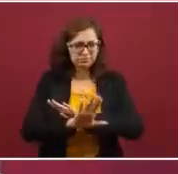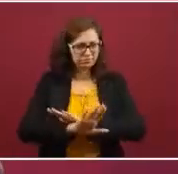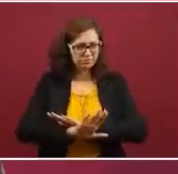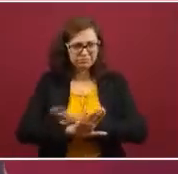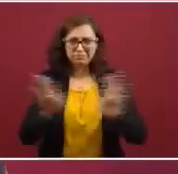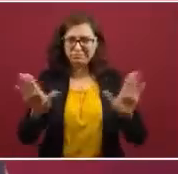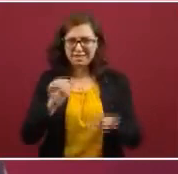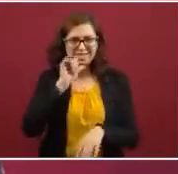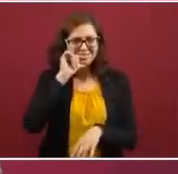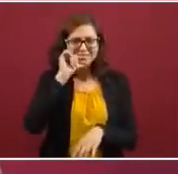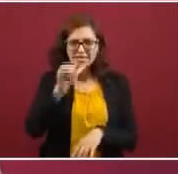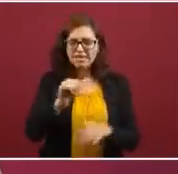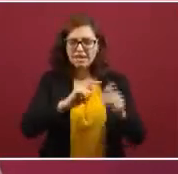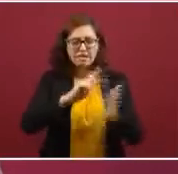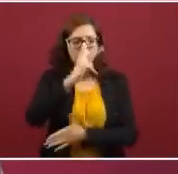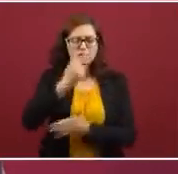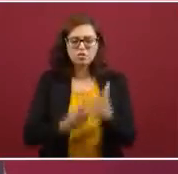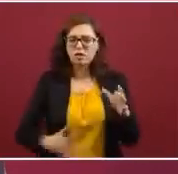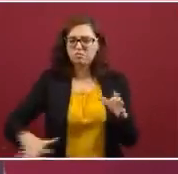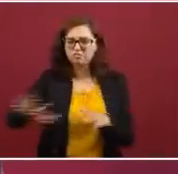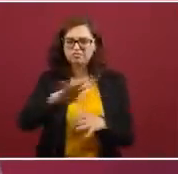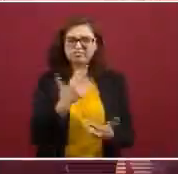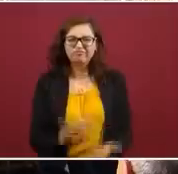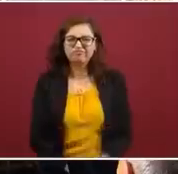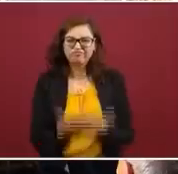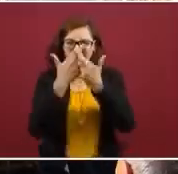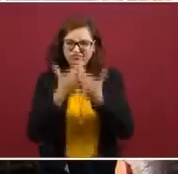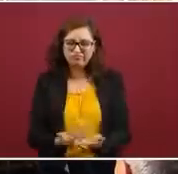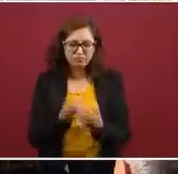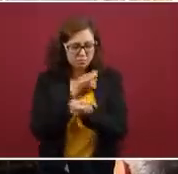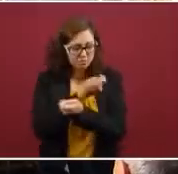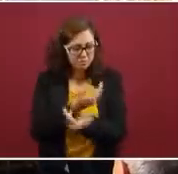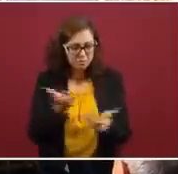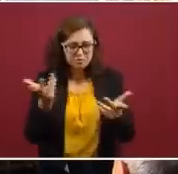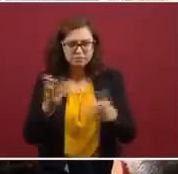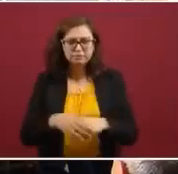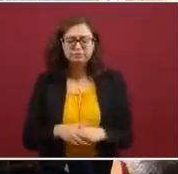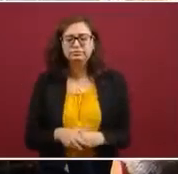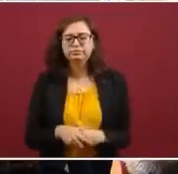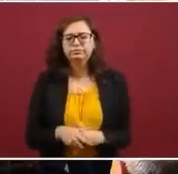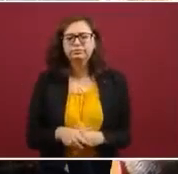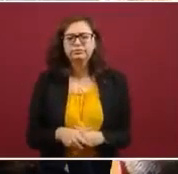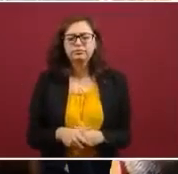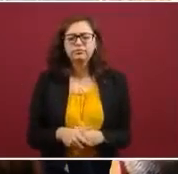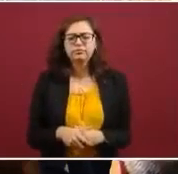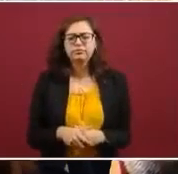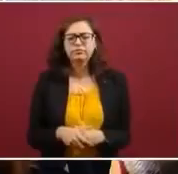presupuesto para los programas del bienestar. Pero como